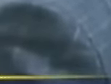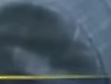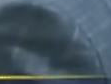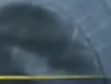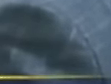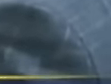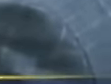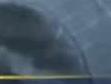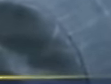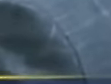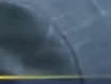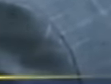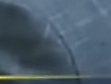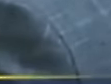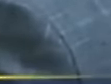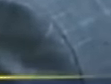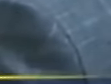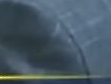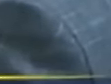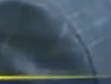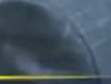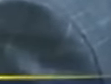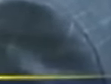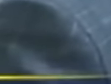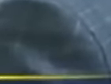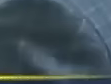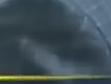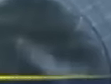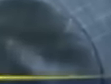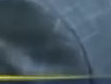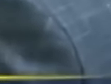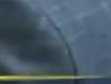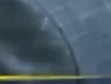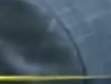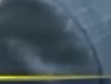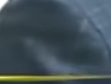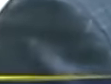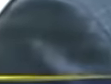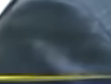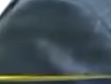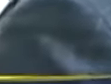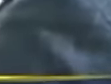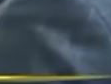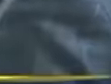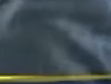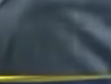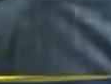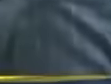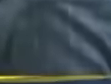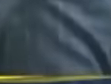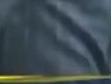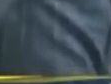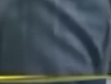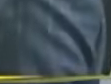Diva Guzmán, también acá, Francisco Torrealba, Giuseppe Alessandrello, Tania